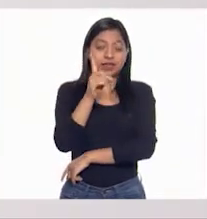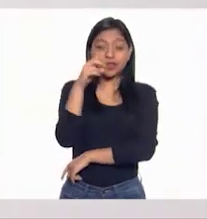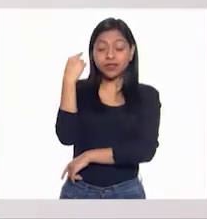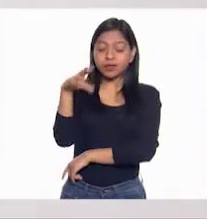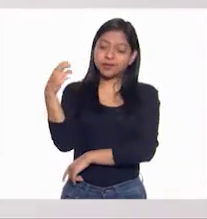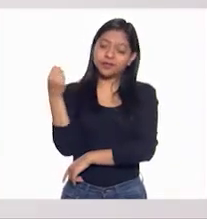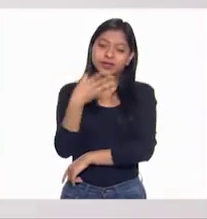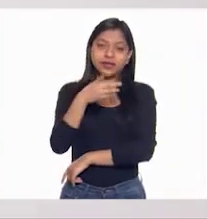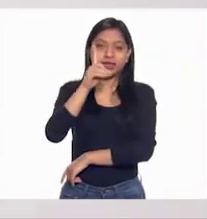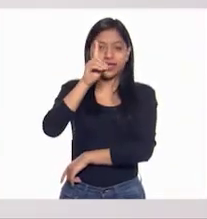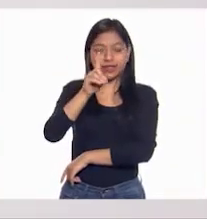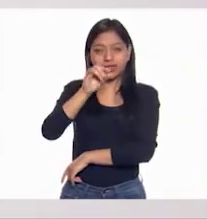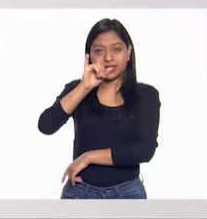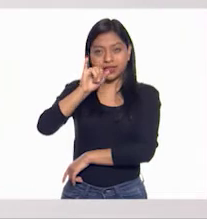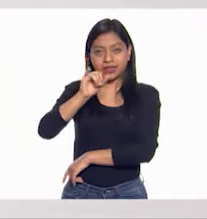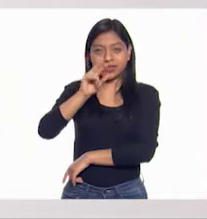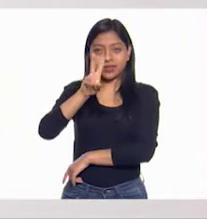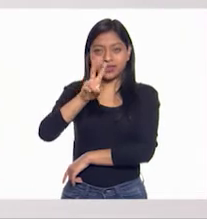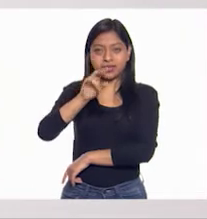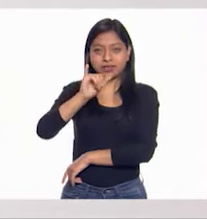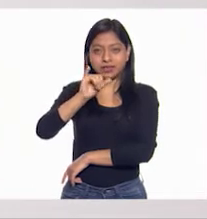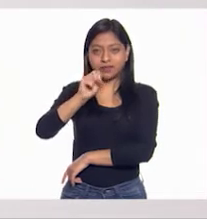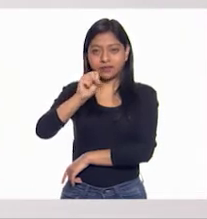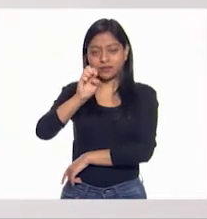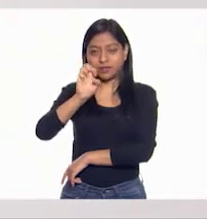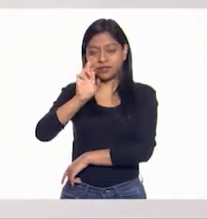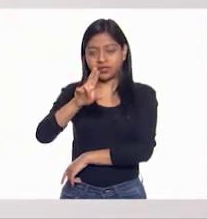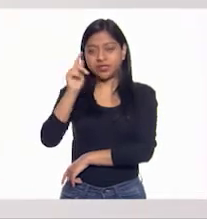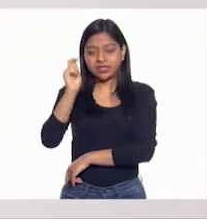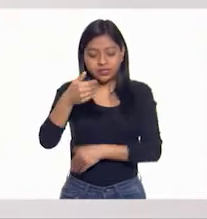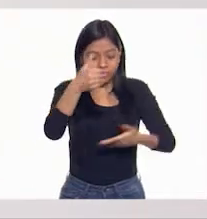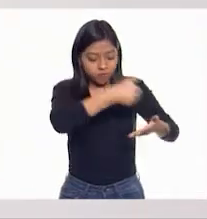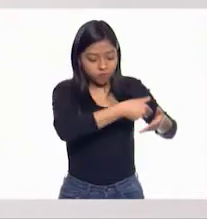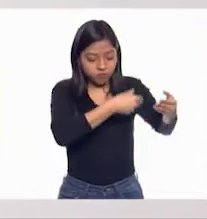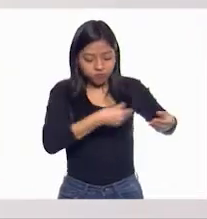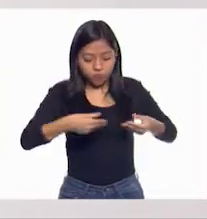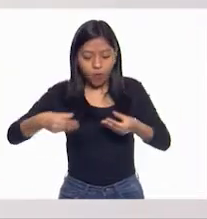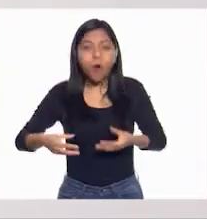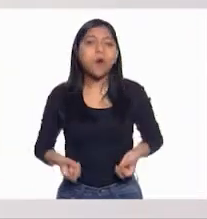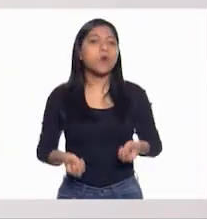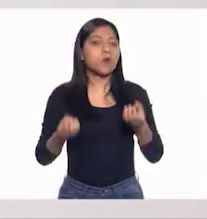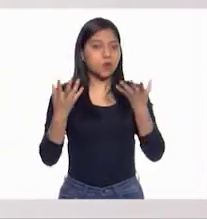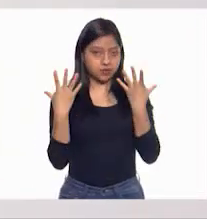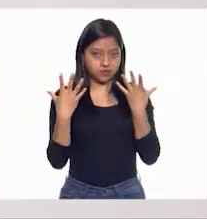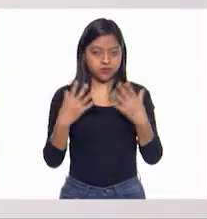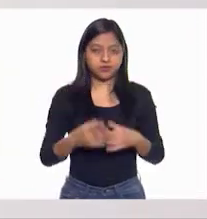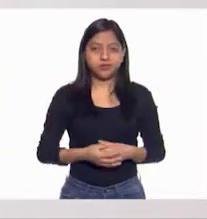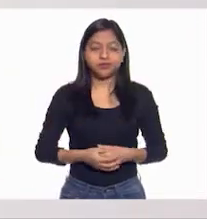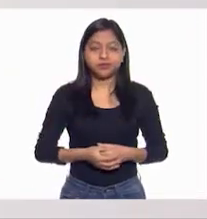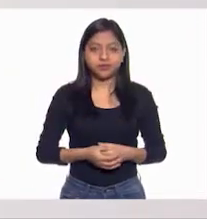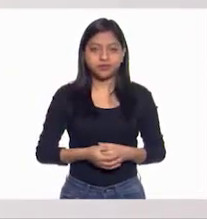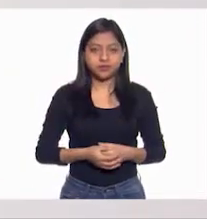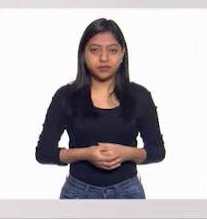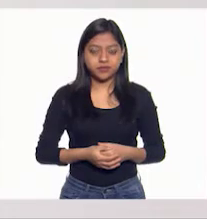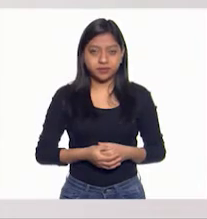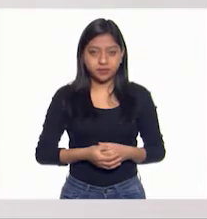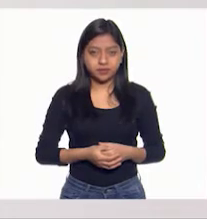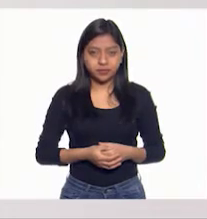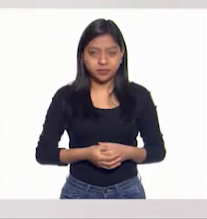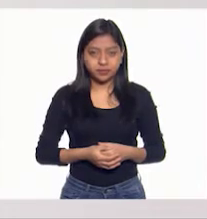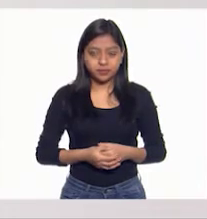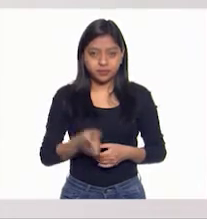entre lo que se va a dividir las 500 hojas. Así es, los paquetitos que tienes que formar. Correcto. Muy bien, entonces vamos a